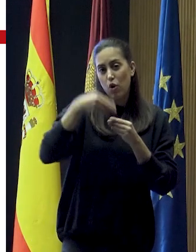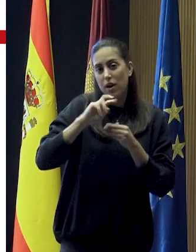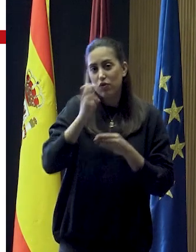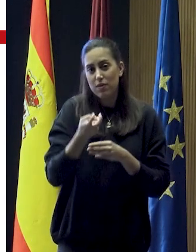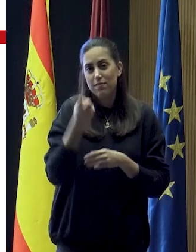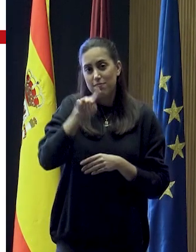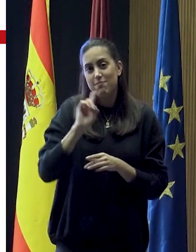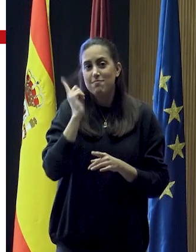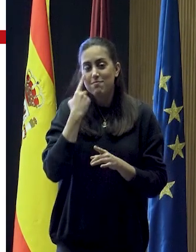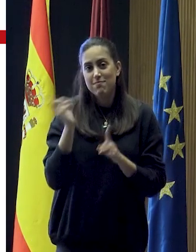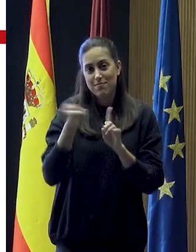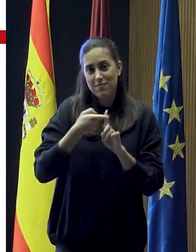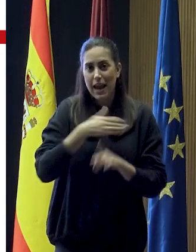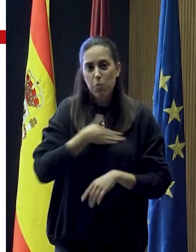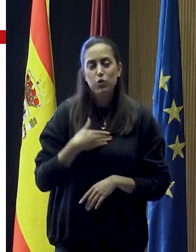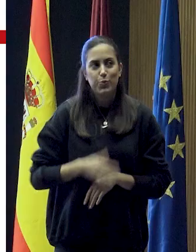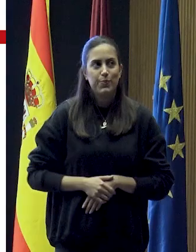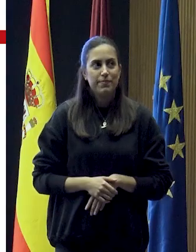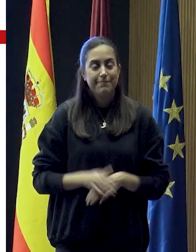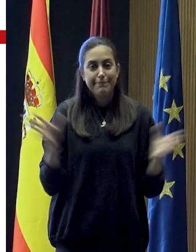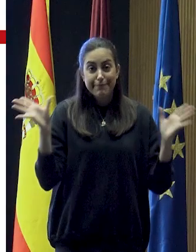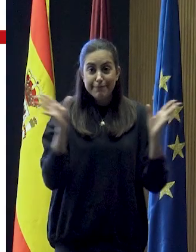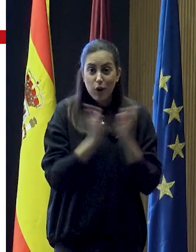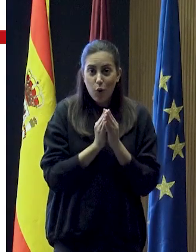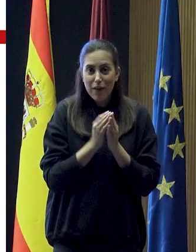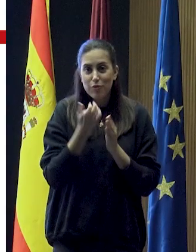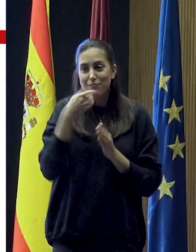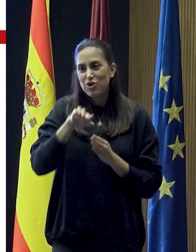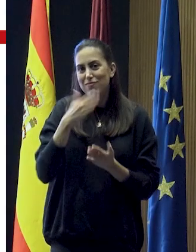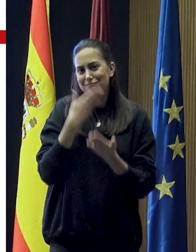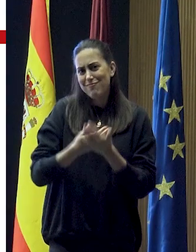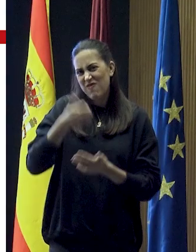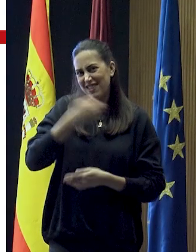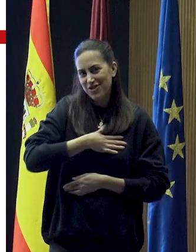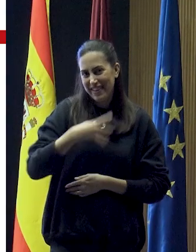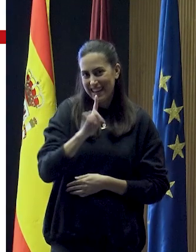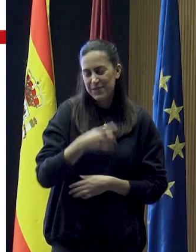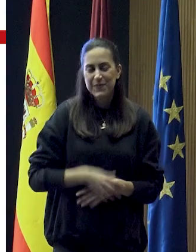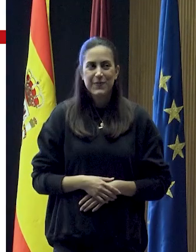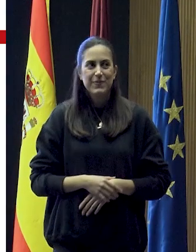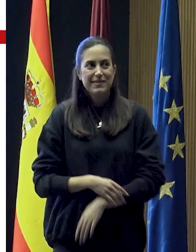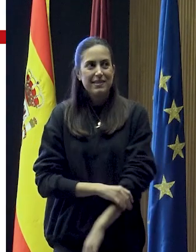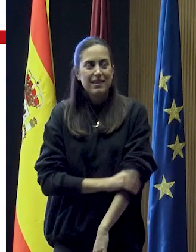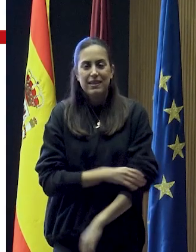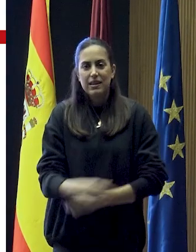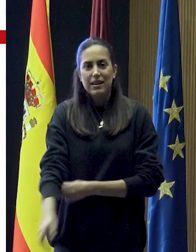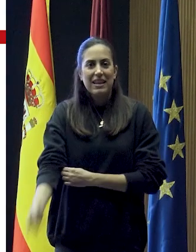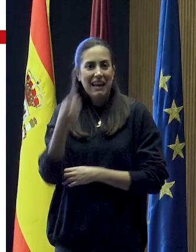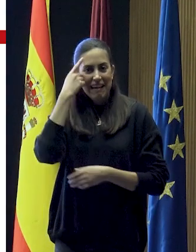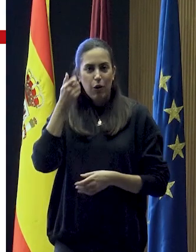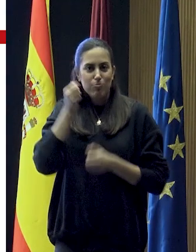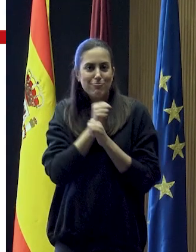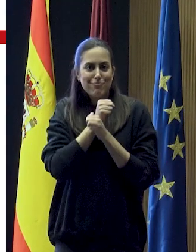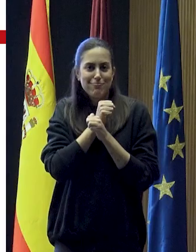ellas. Entonces, ya concluyendo, para no aburriros más, creo que mi mensaje es